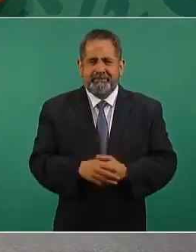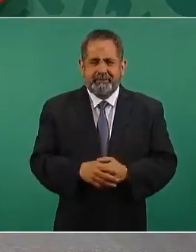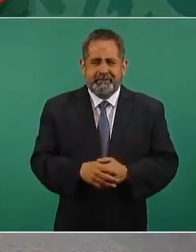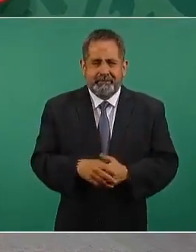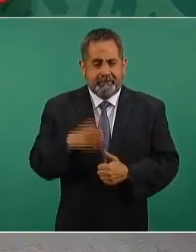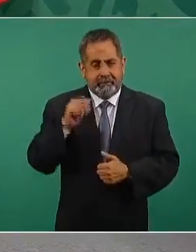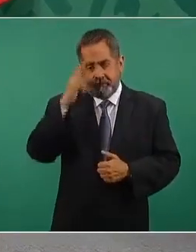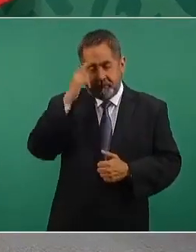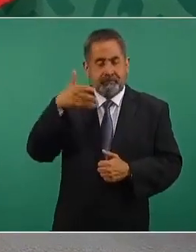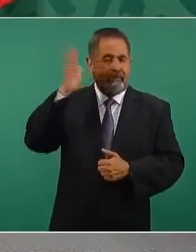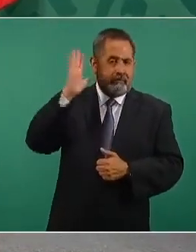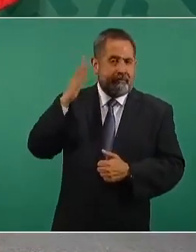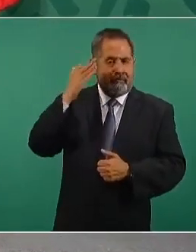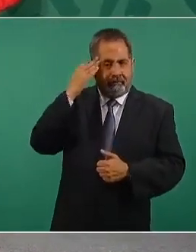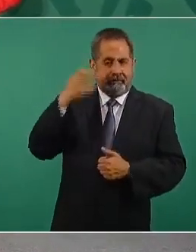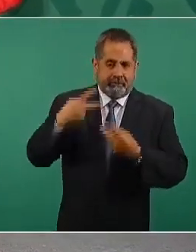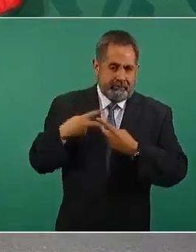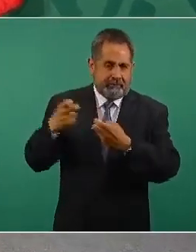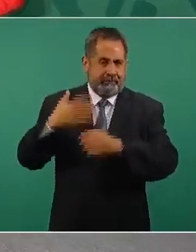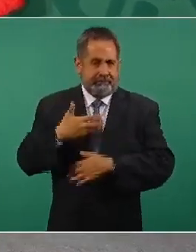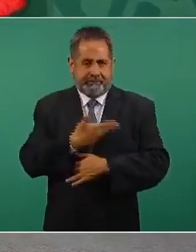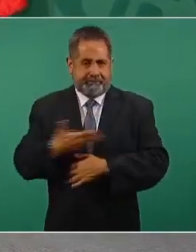cuando nos robaron la presidencia.